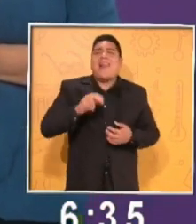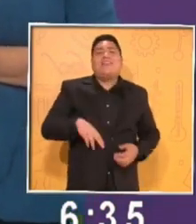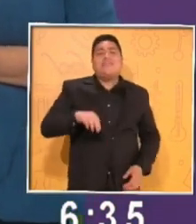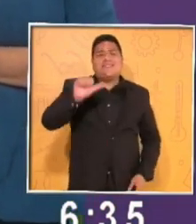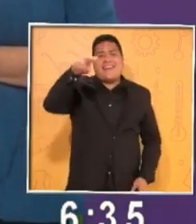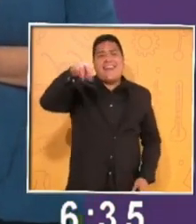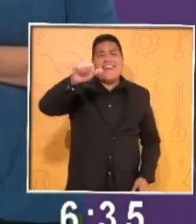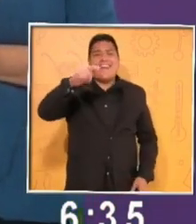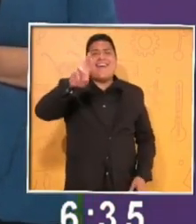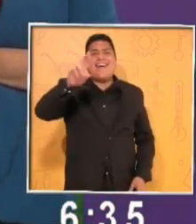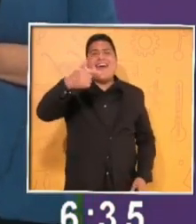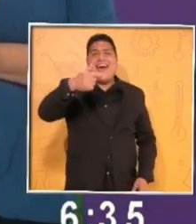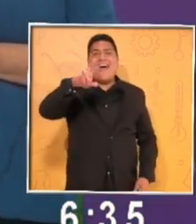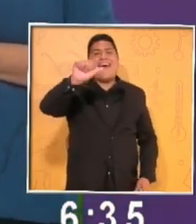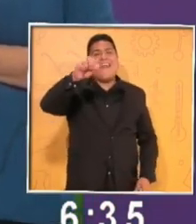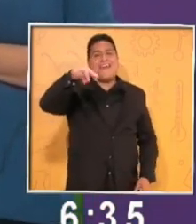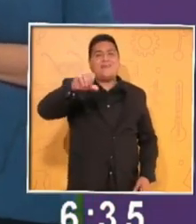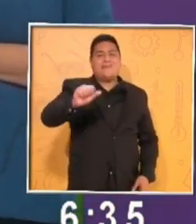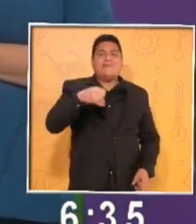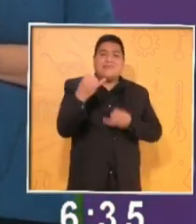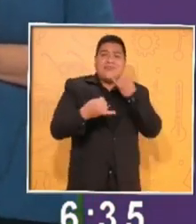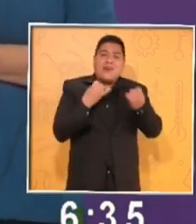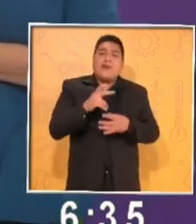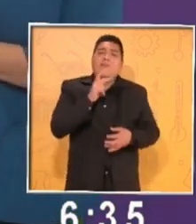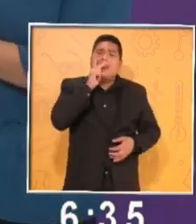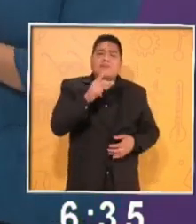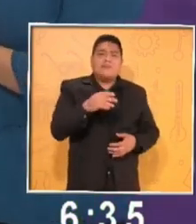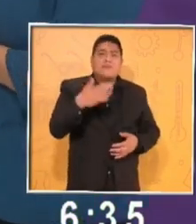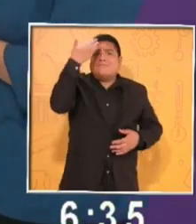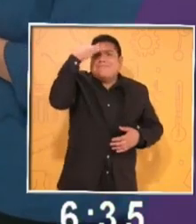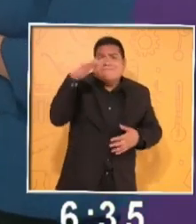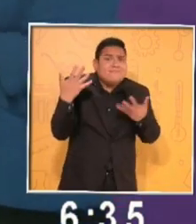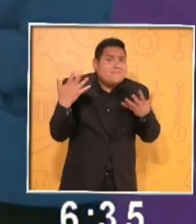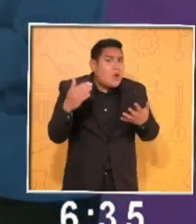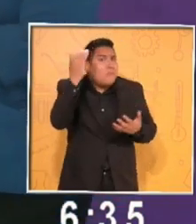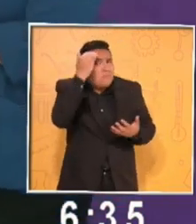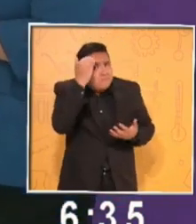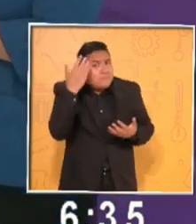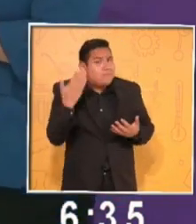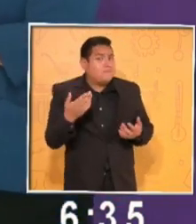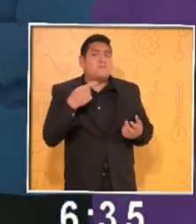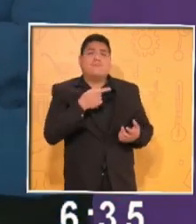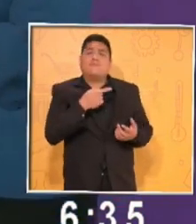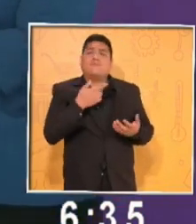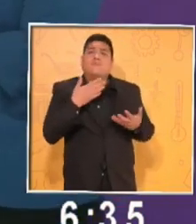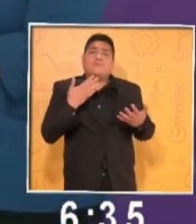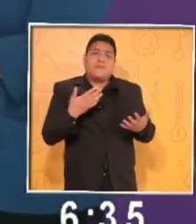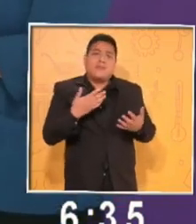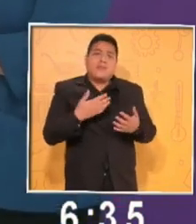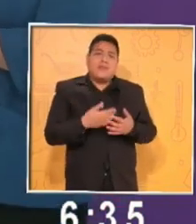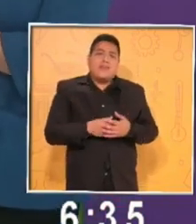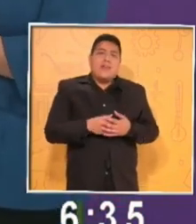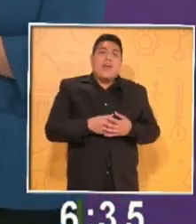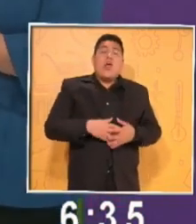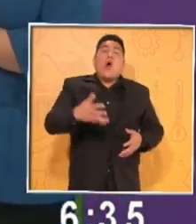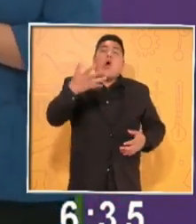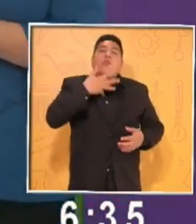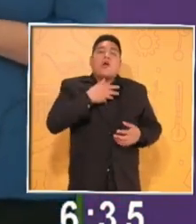juegos de palabras. ¿Algunos de ustedes saben qué consiste? Bueno, yo tengo la palabra